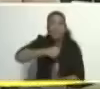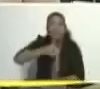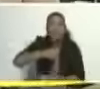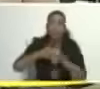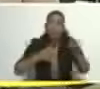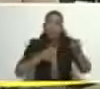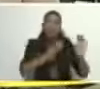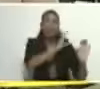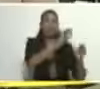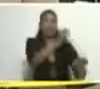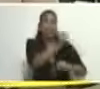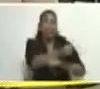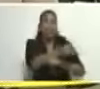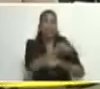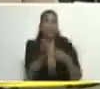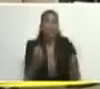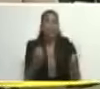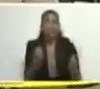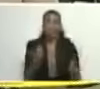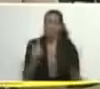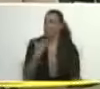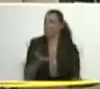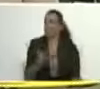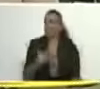Hay que ser masoquista.